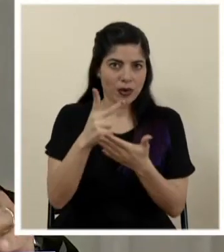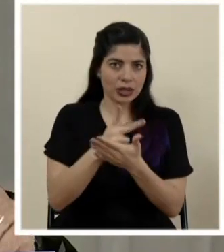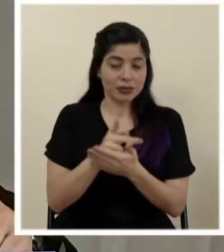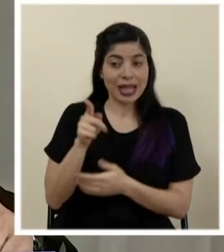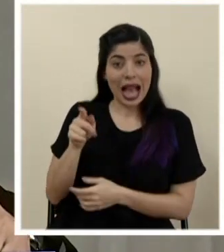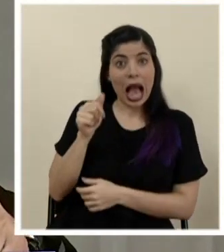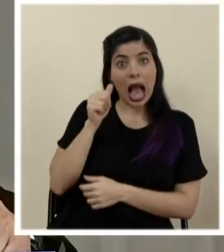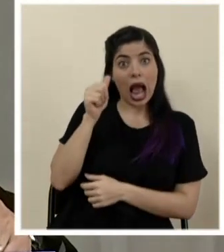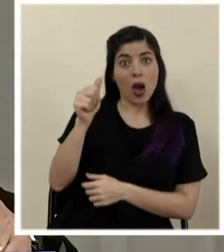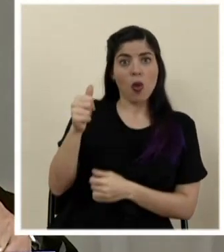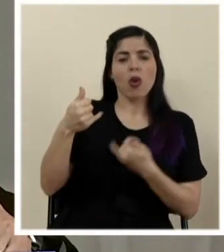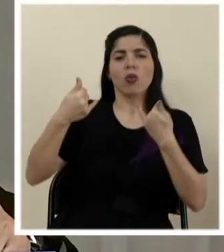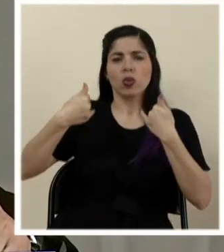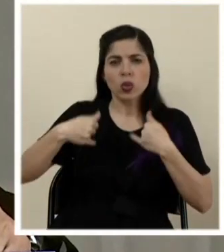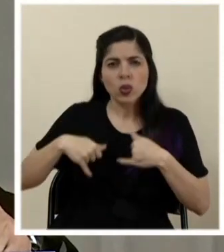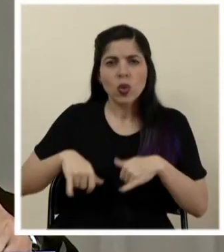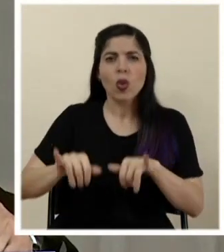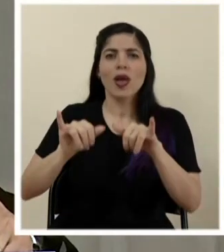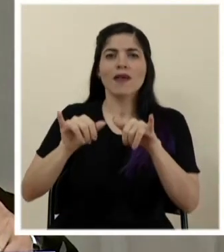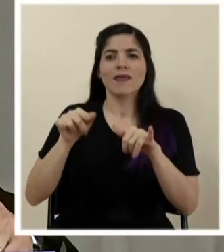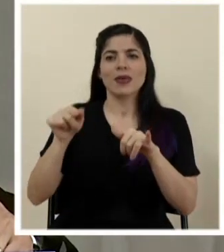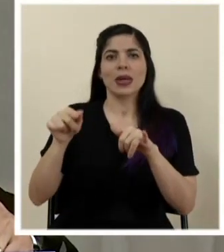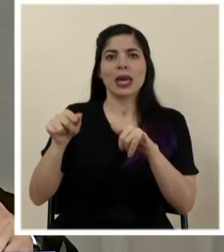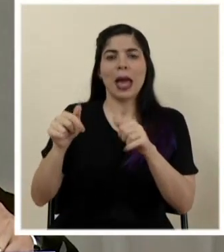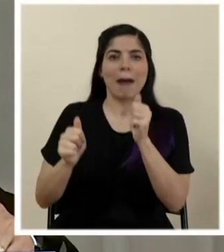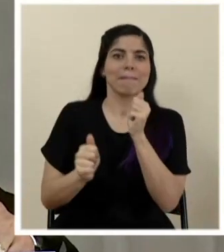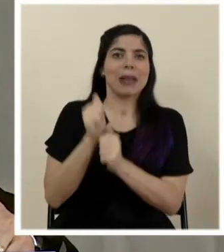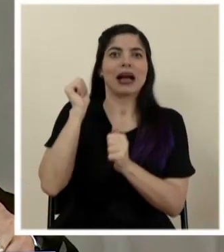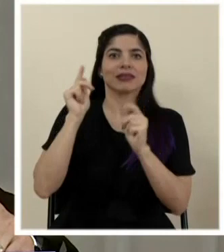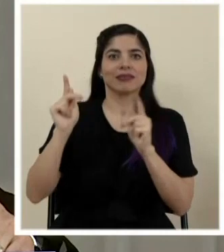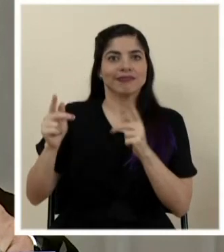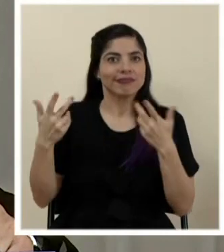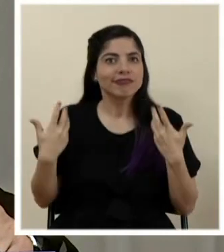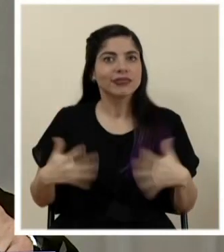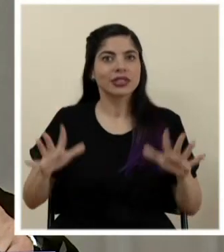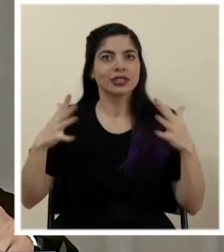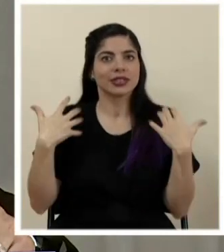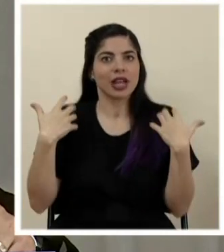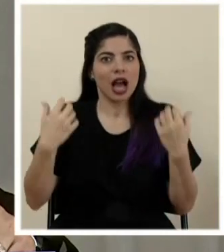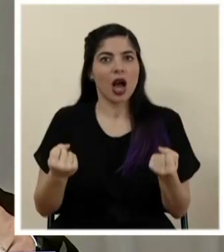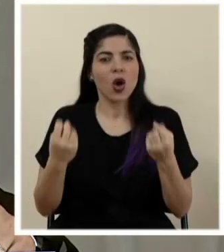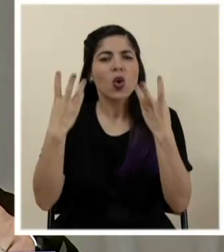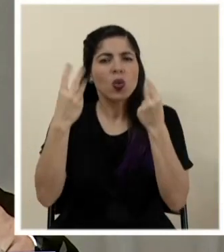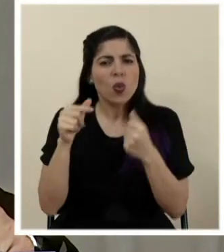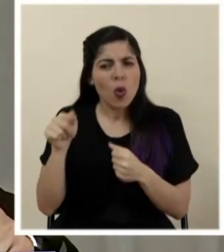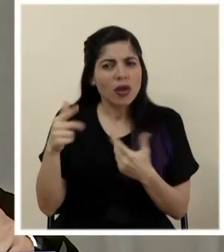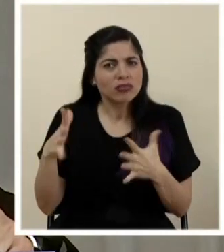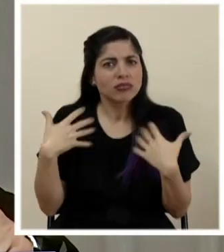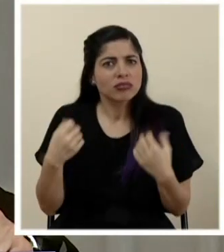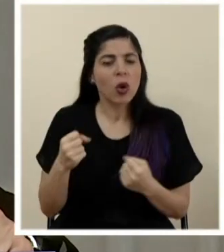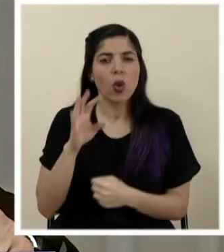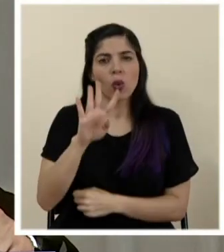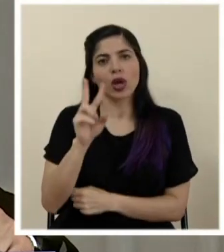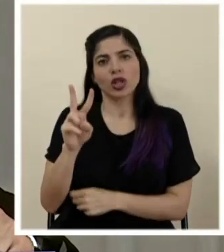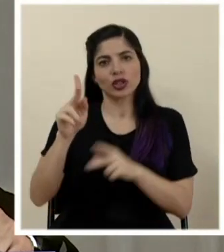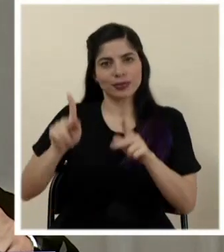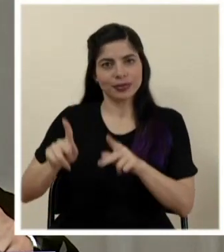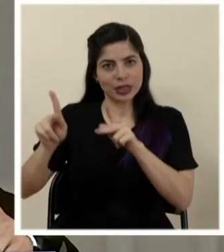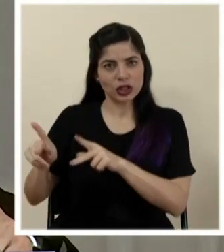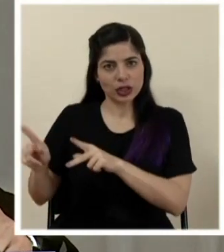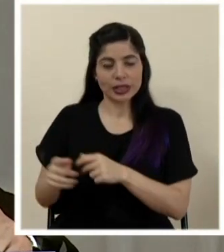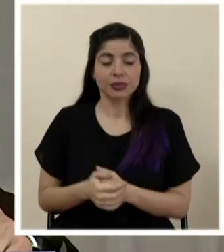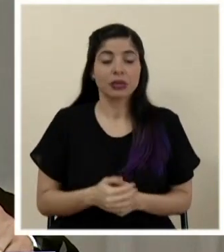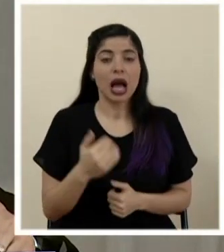el que continúa manteniendo la cantidad de más personas recuperadas con un total de 42. Se